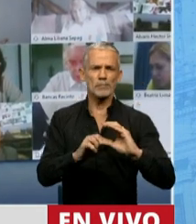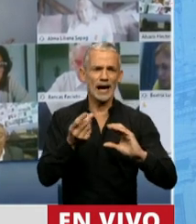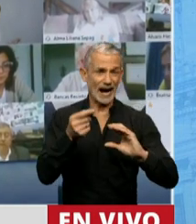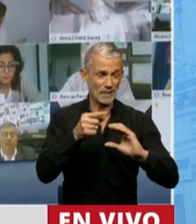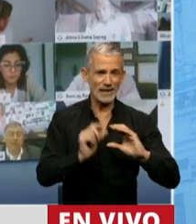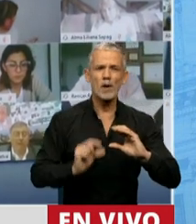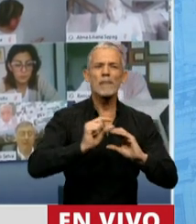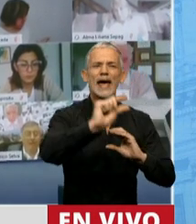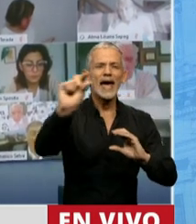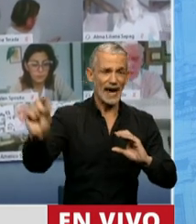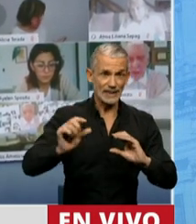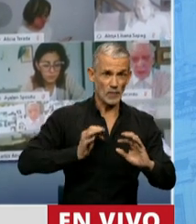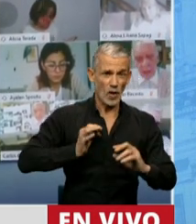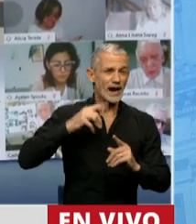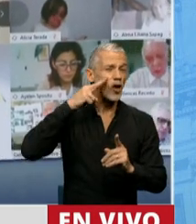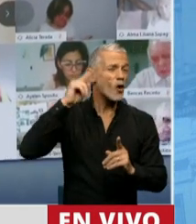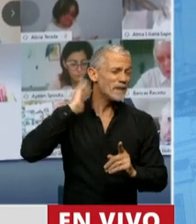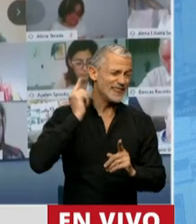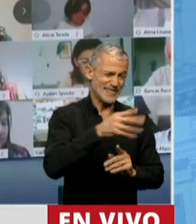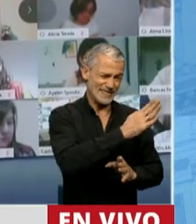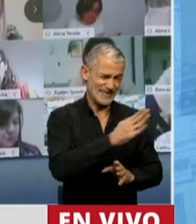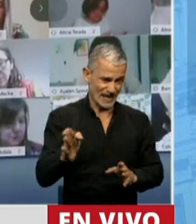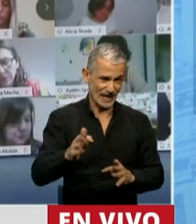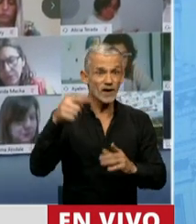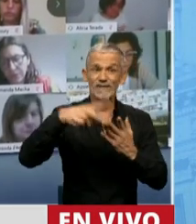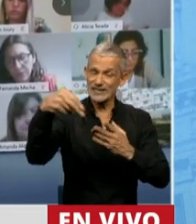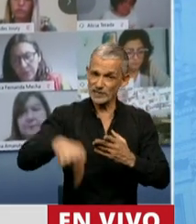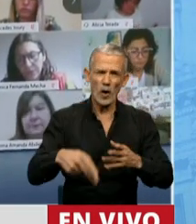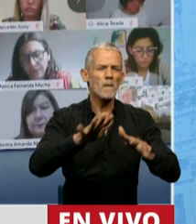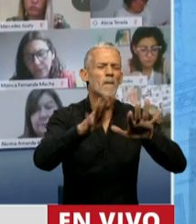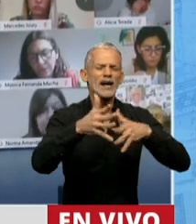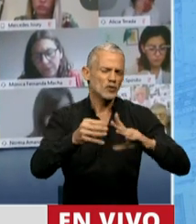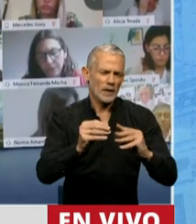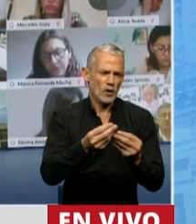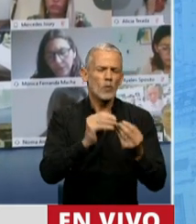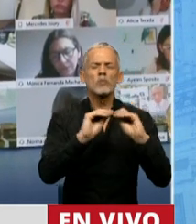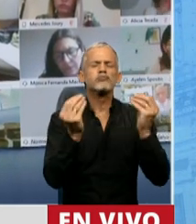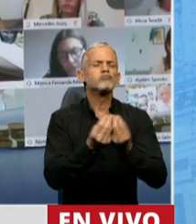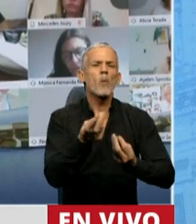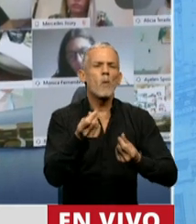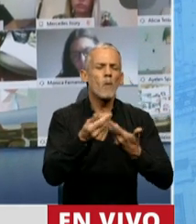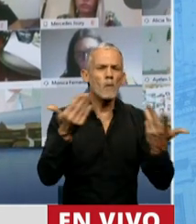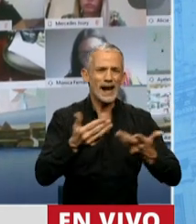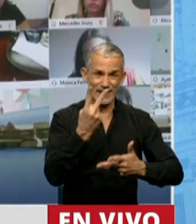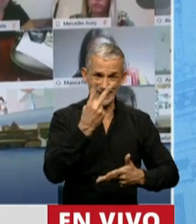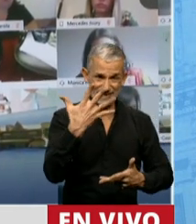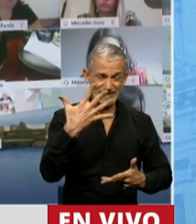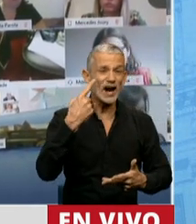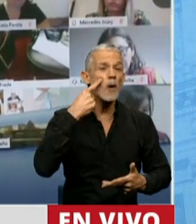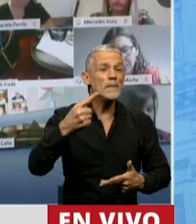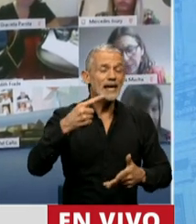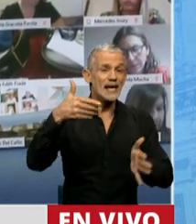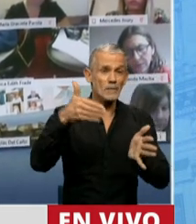obtuvieron en el año 2016 esto significa más menos lo digo el número redondos eh 25,000